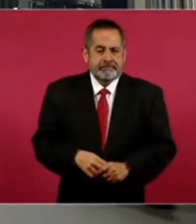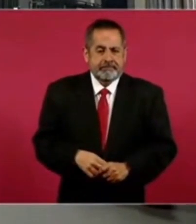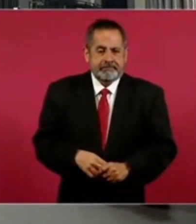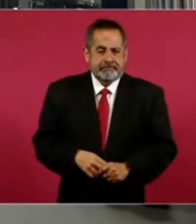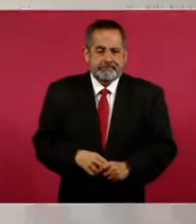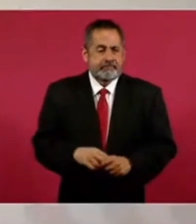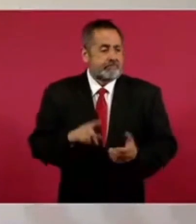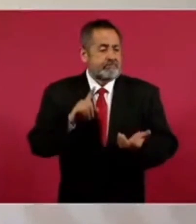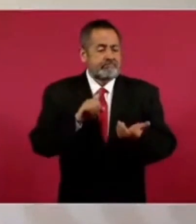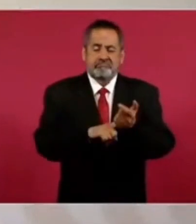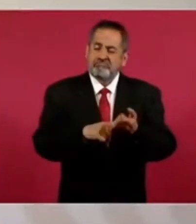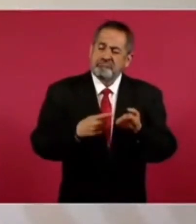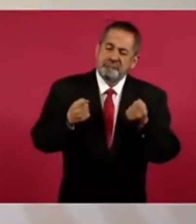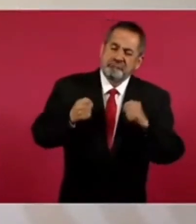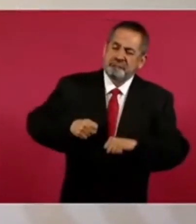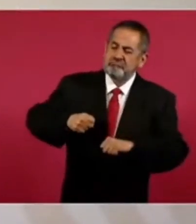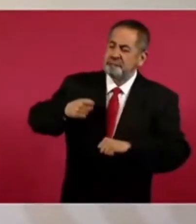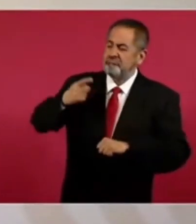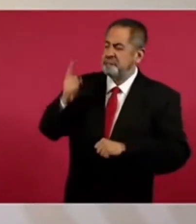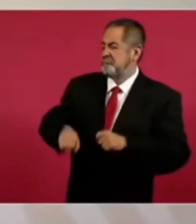muy autoritarios,